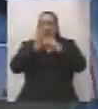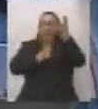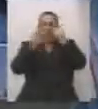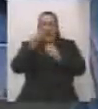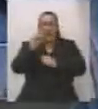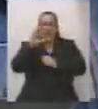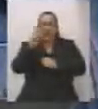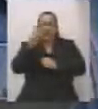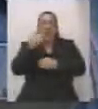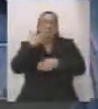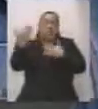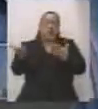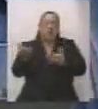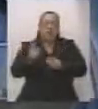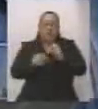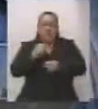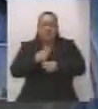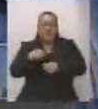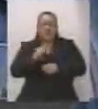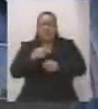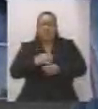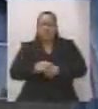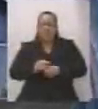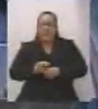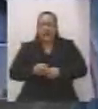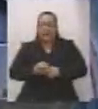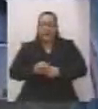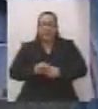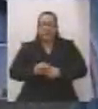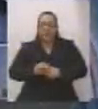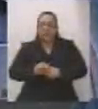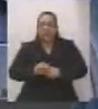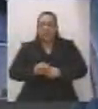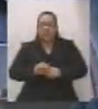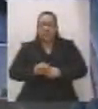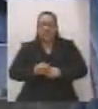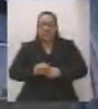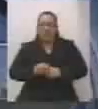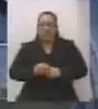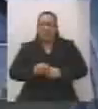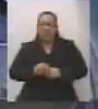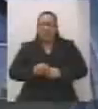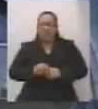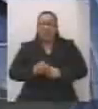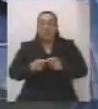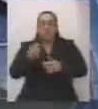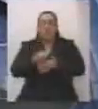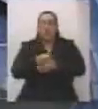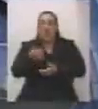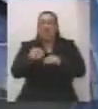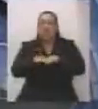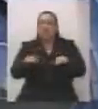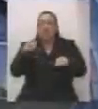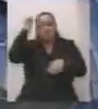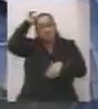de la globalización, los trabajadores D ya no tienen esa posibilidad, así que sus salarios se